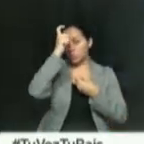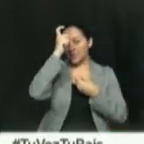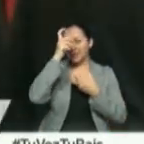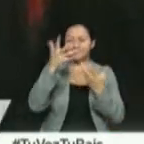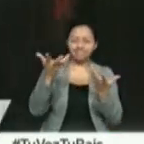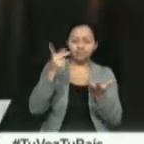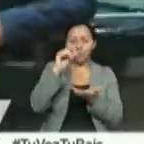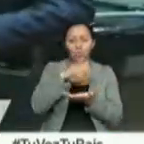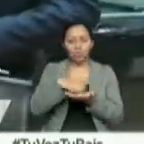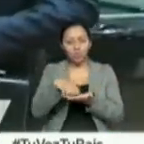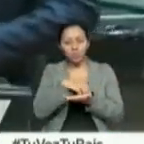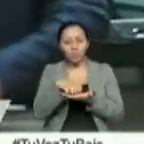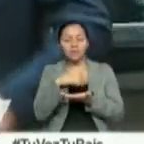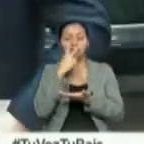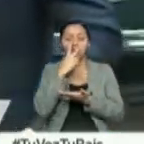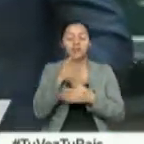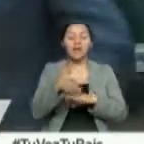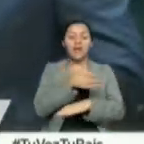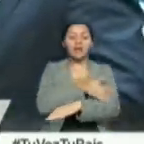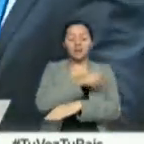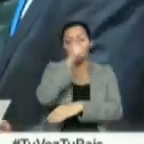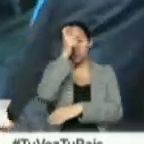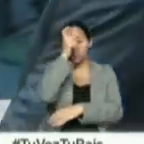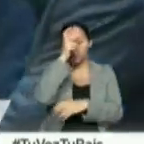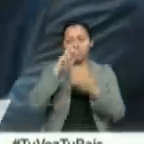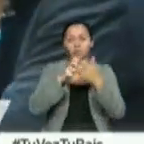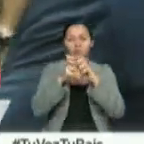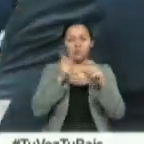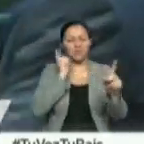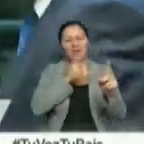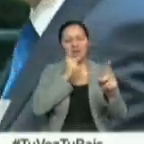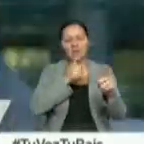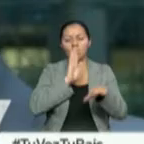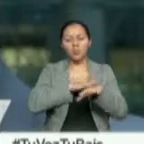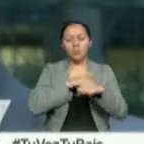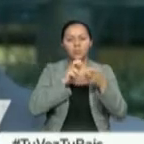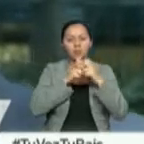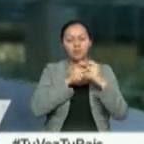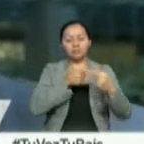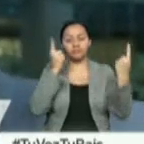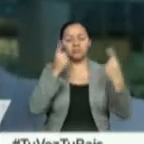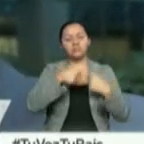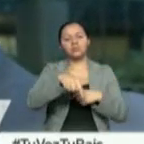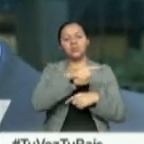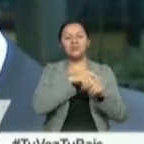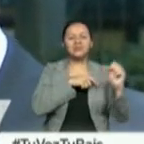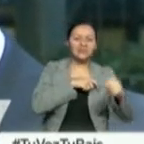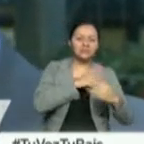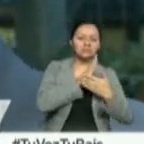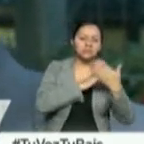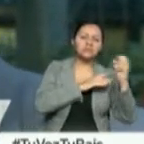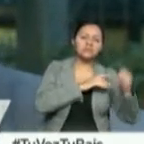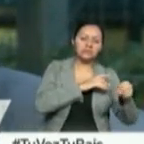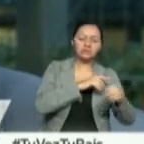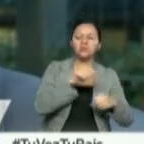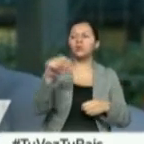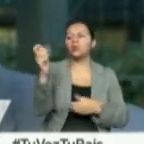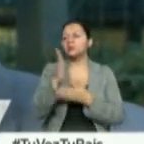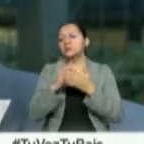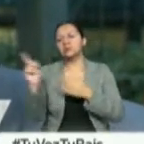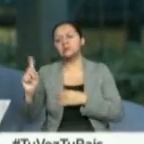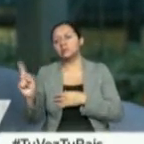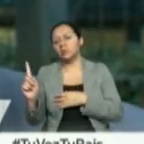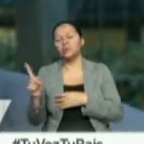gobierno de ese país tras la intentona golpista divide las opiniones o crisis este definitivamente el punto más